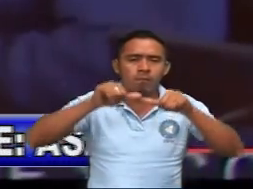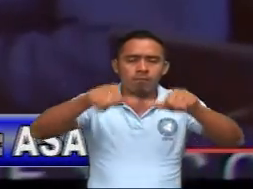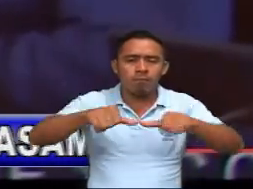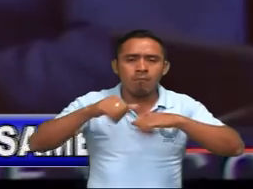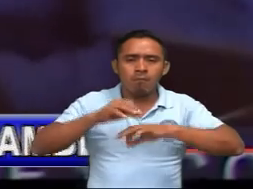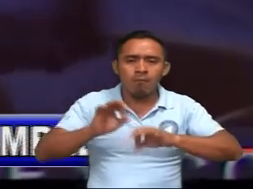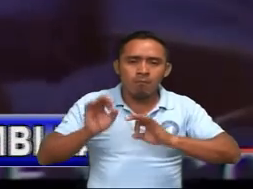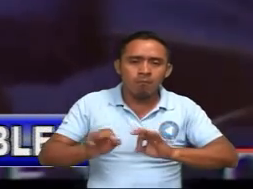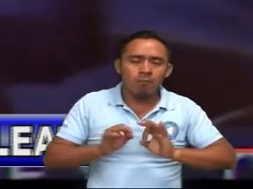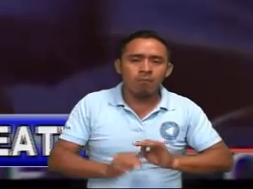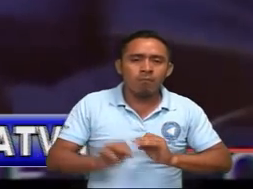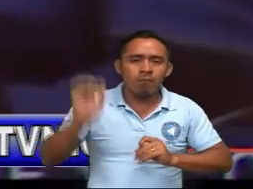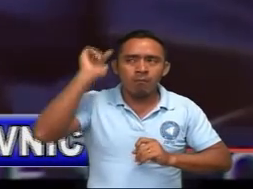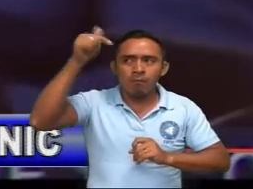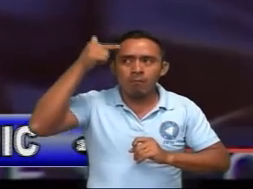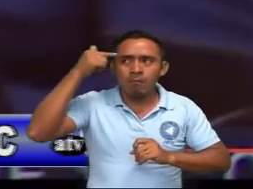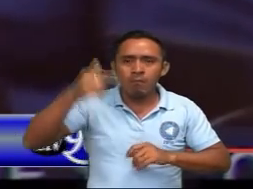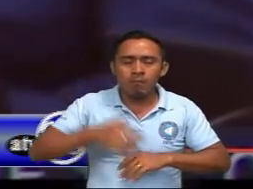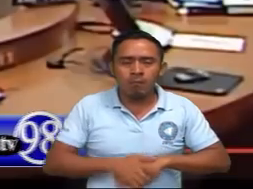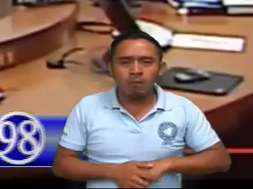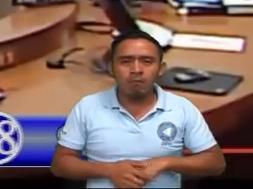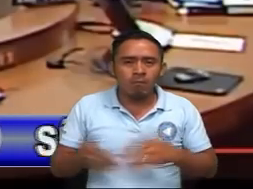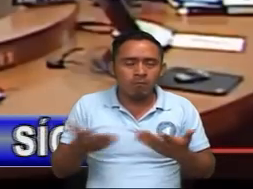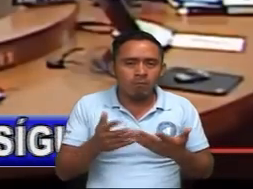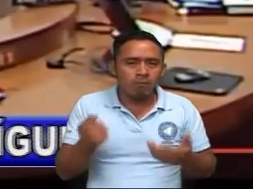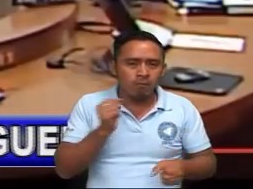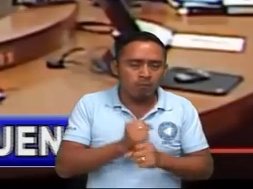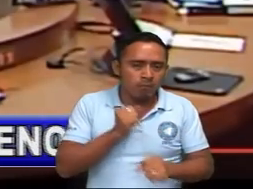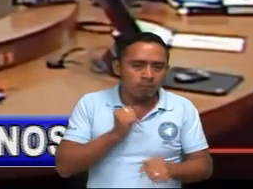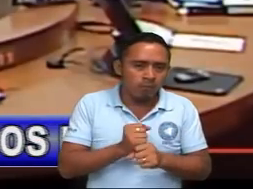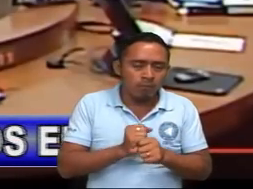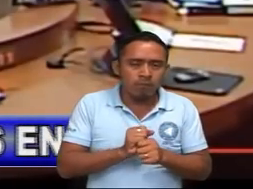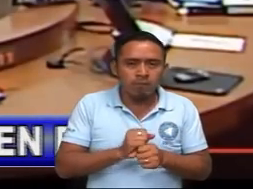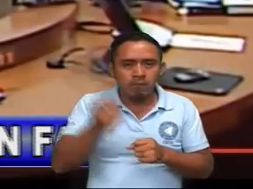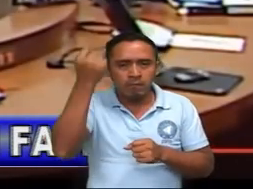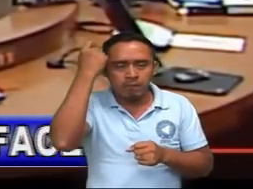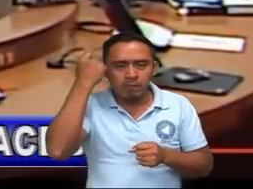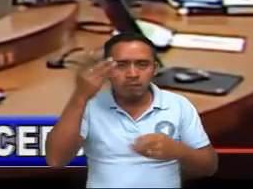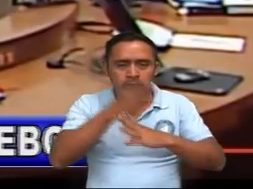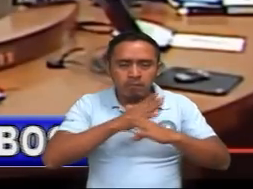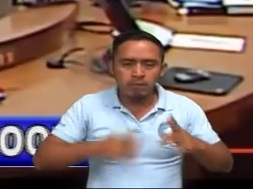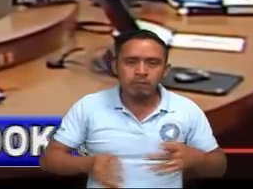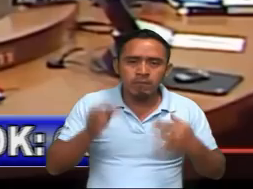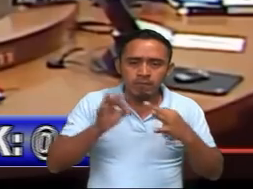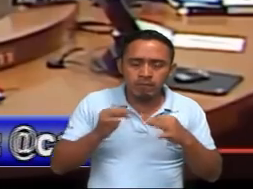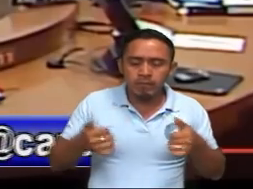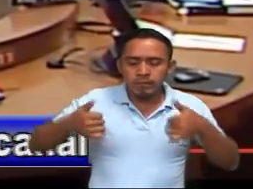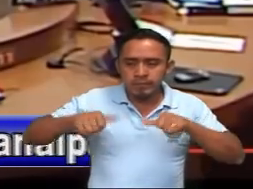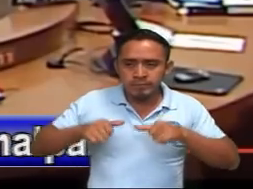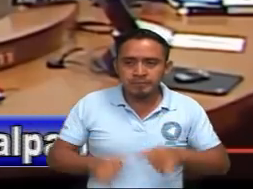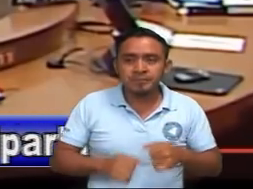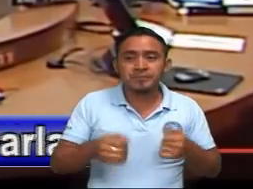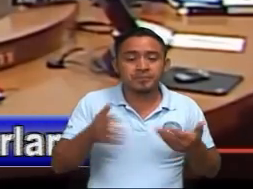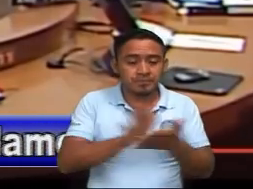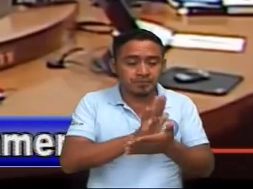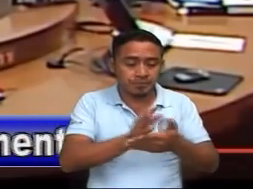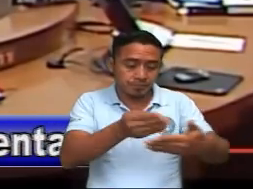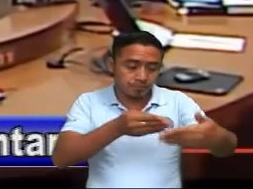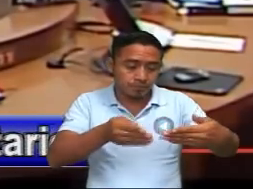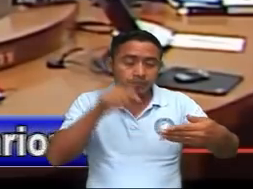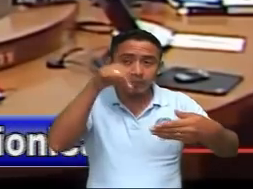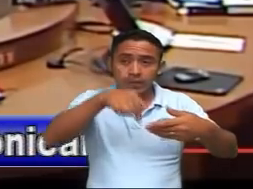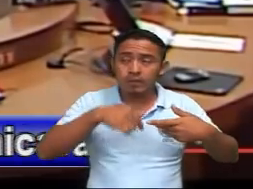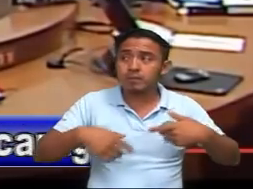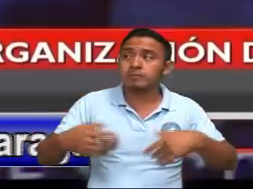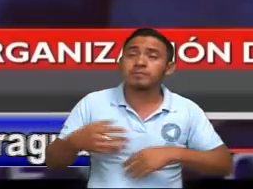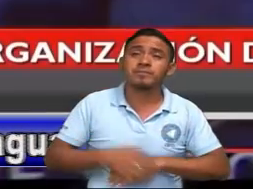de Gobierno de seguir trabajando por el entendimiento y la paz de Nicaragua y cumplir con los acuerdos planteados en la hoja de ruta en la mesa de